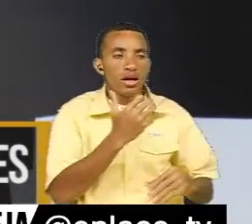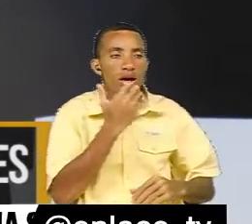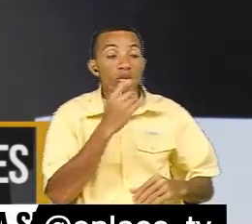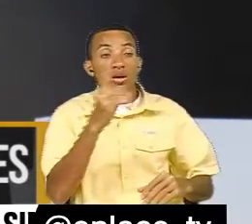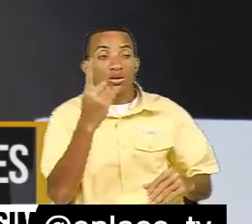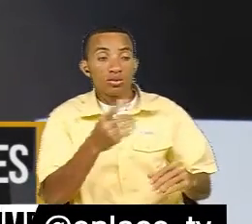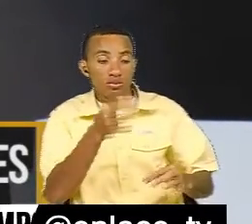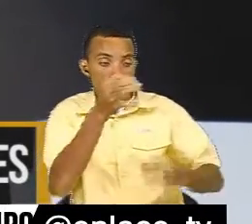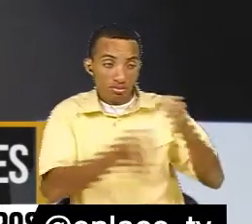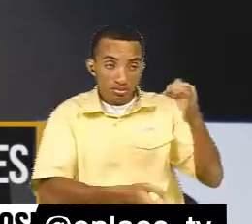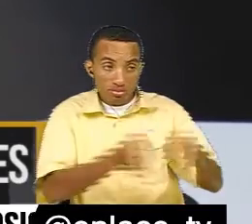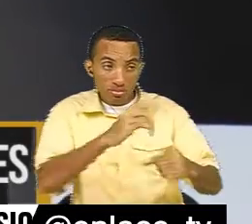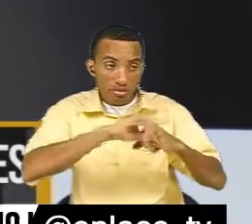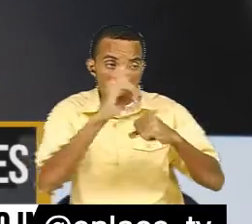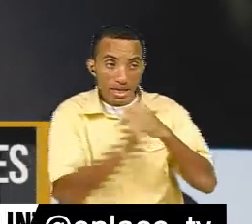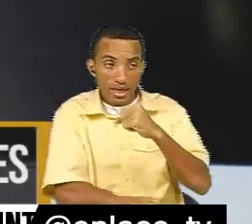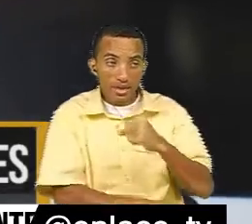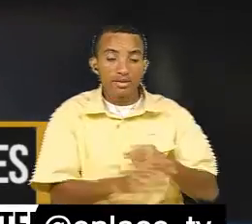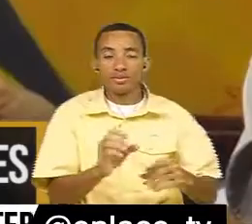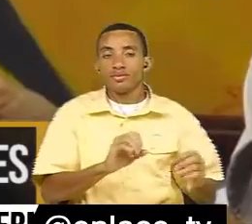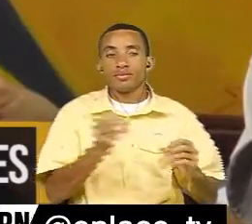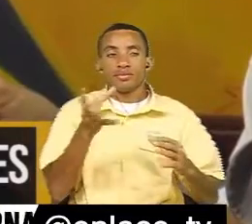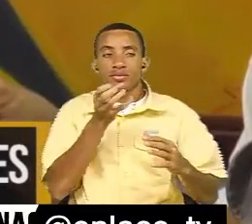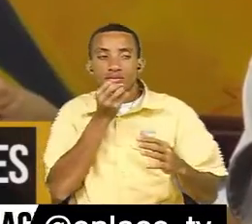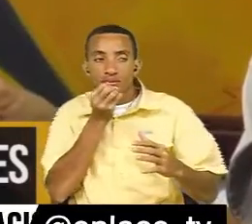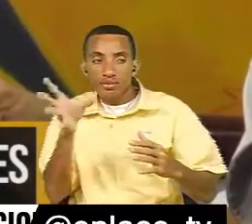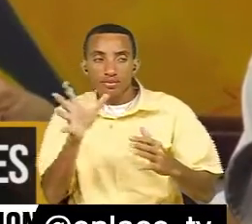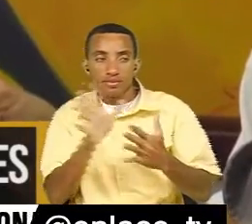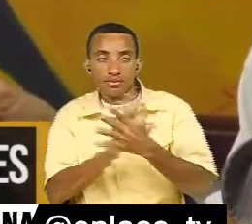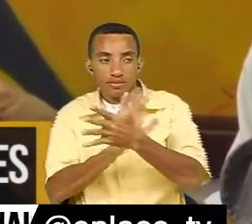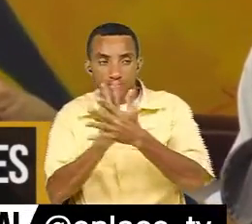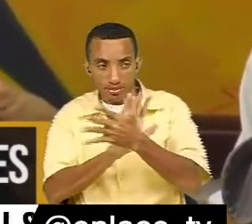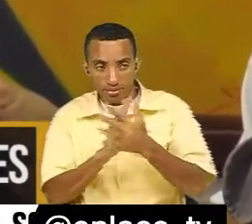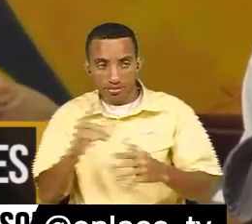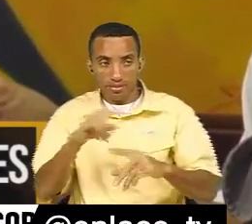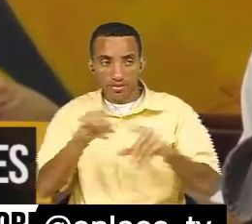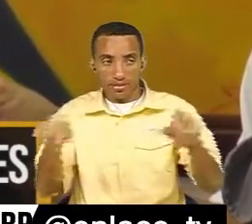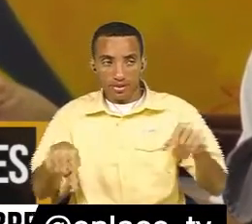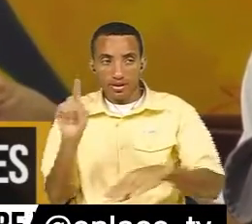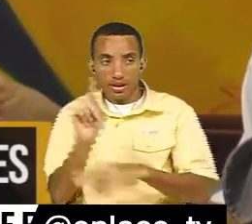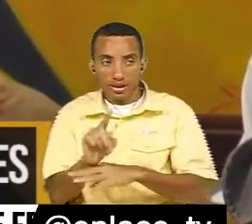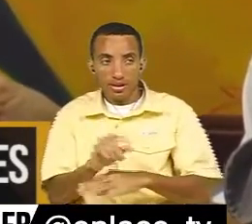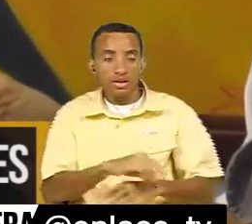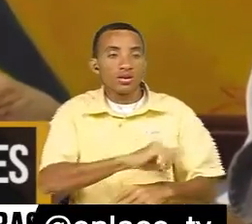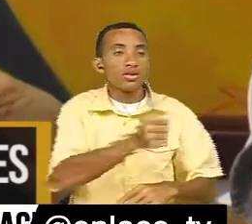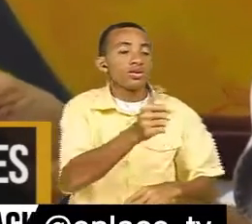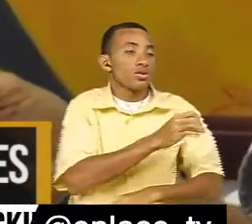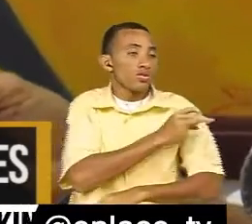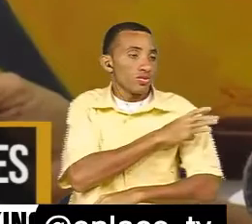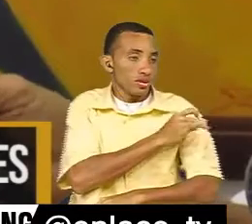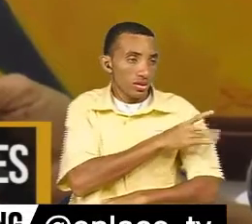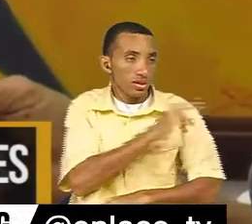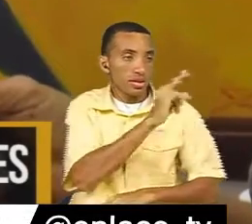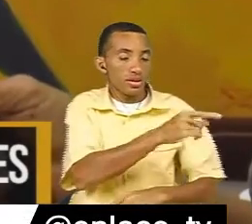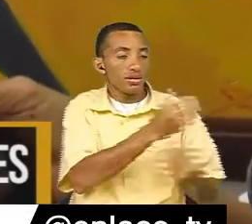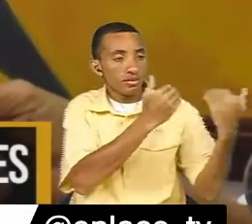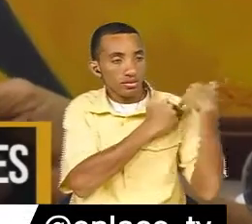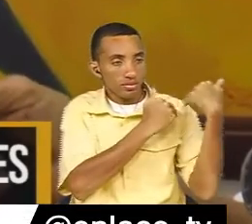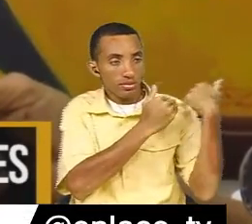los trasladamos a la Fiscalía, los hallazgos fiscales a la Dirección de Responsabilidad Fiscal